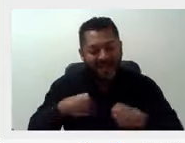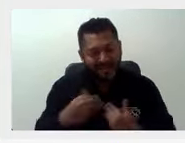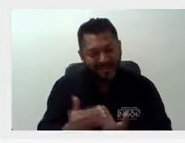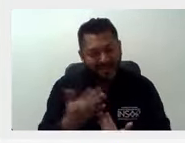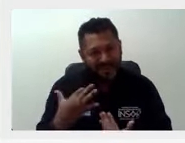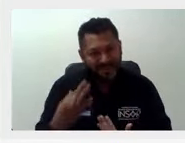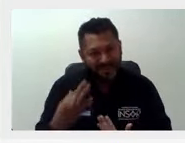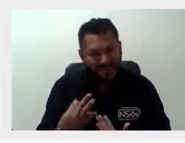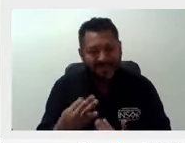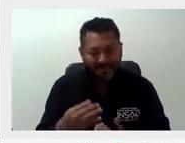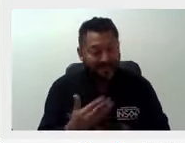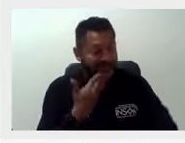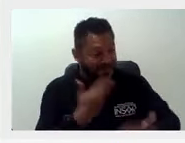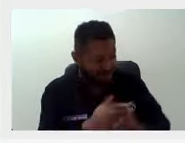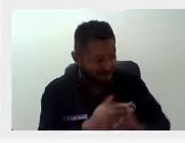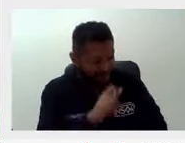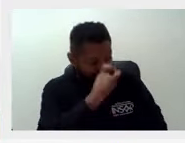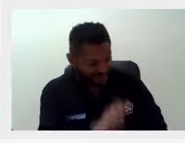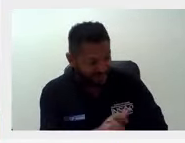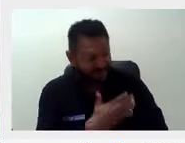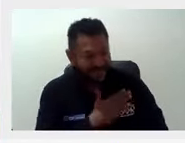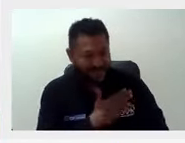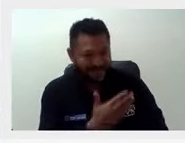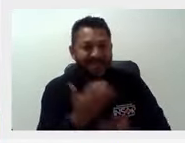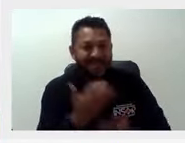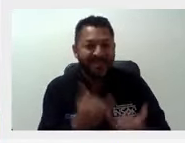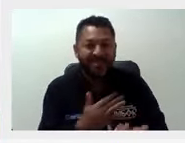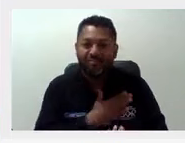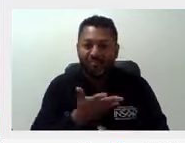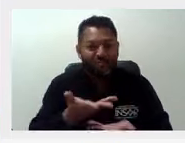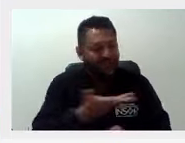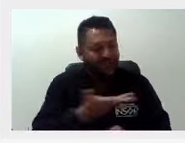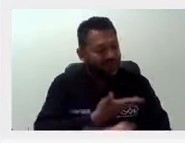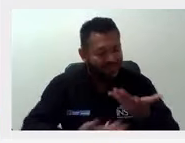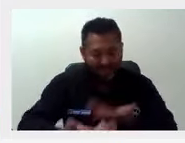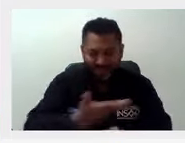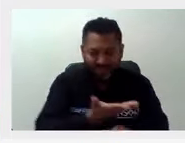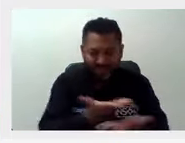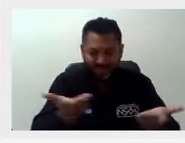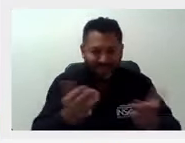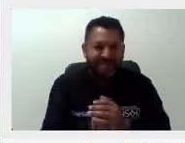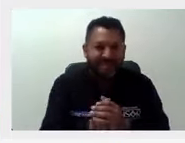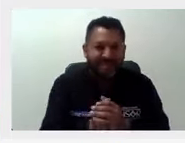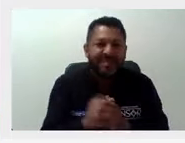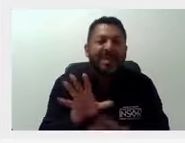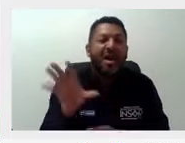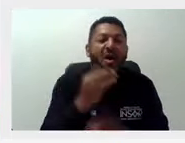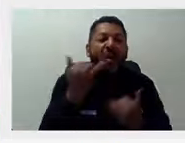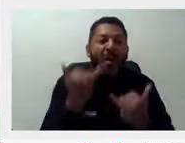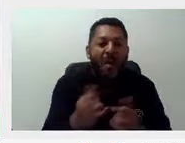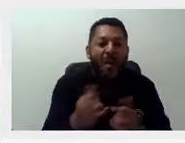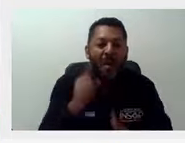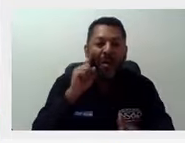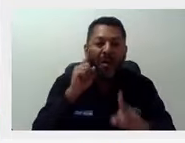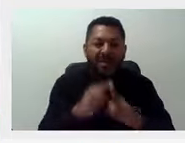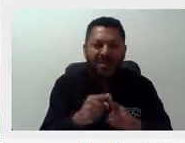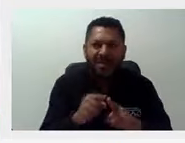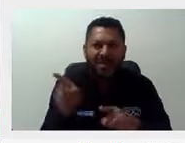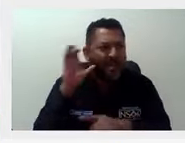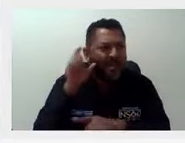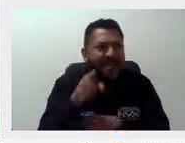Juan Camilo. Y bueno, aquí estaremos para compartirles cositas frente a todo esto que estamos viviendo,